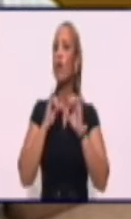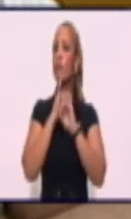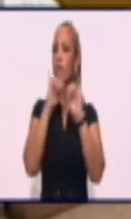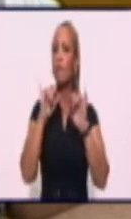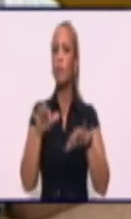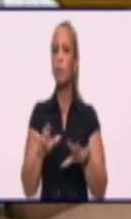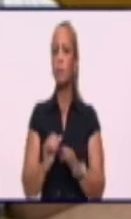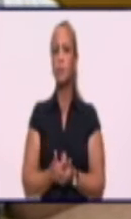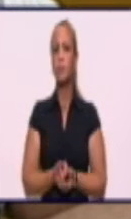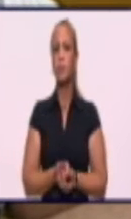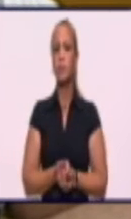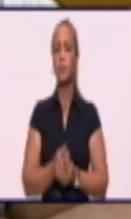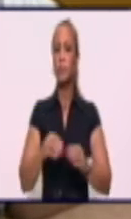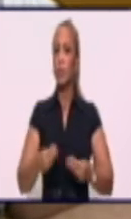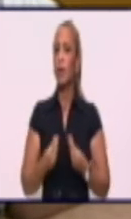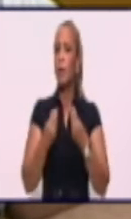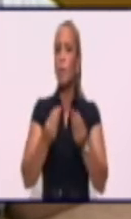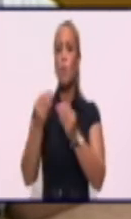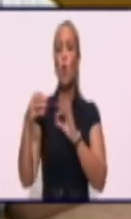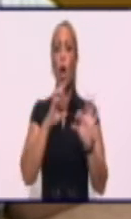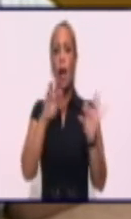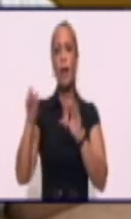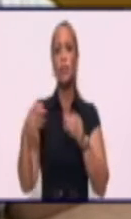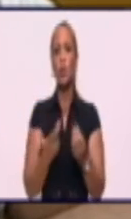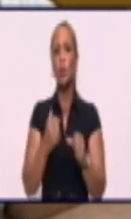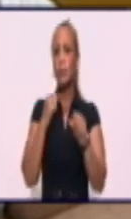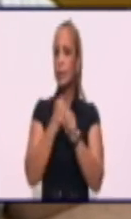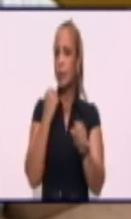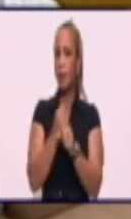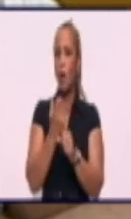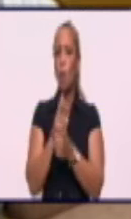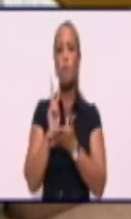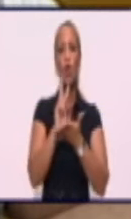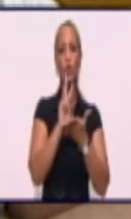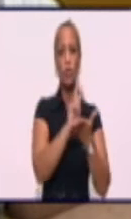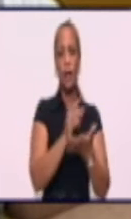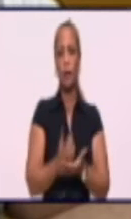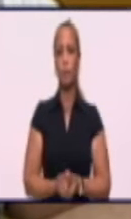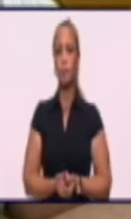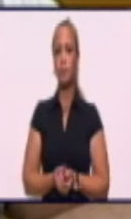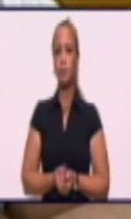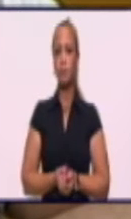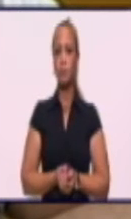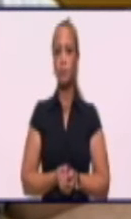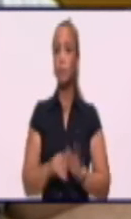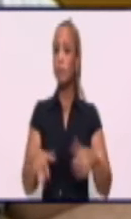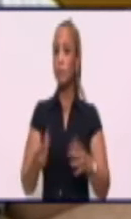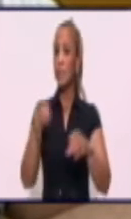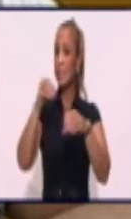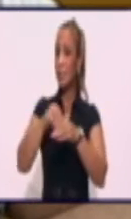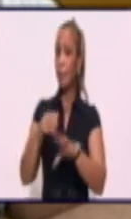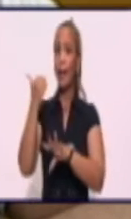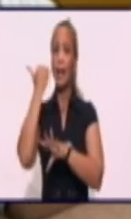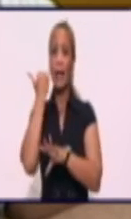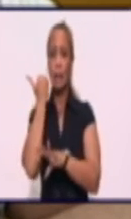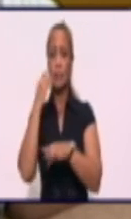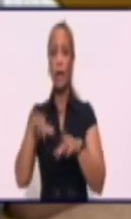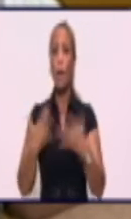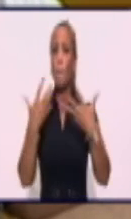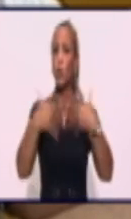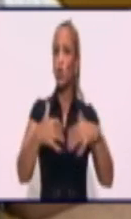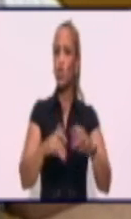electrónica. Hemos estado convocando a intensas jornadas de trabajo voluntario, precisamente en la siembra de caña, en la producción de